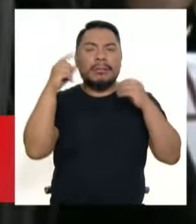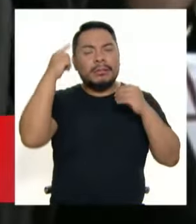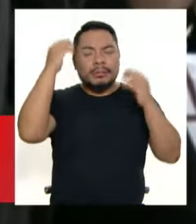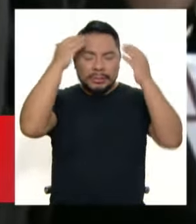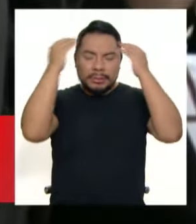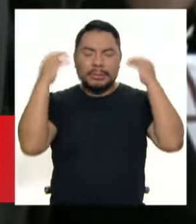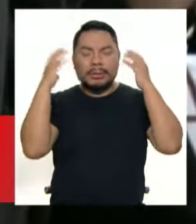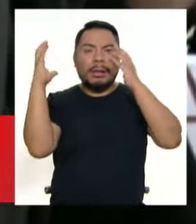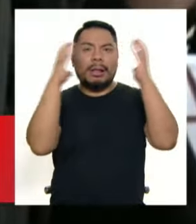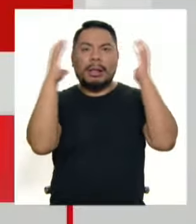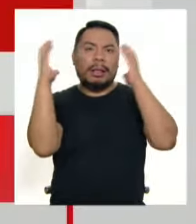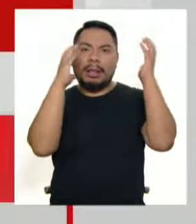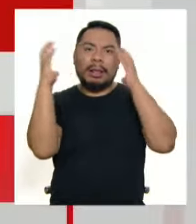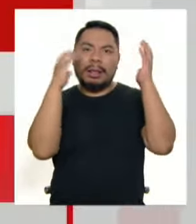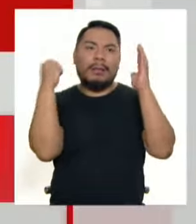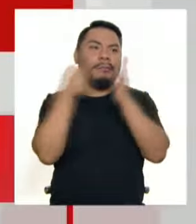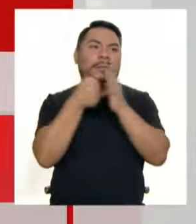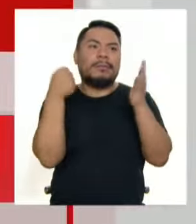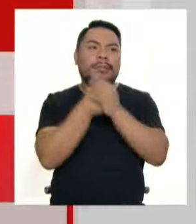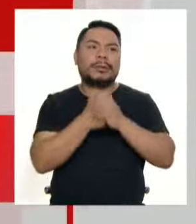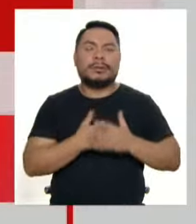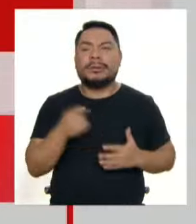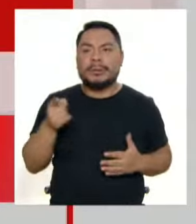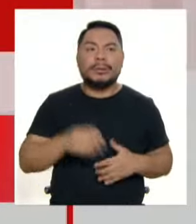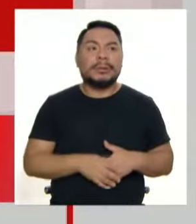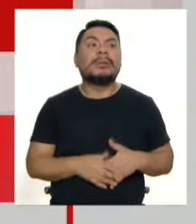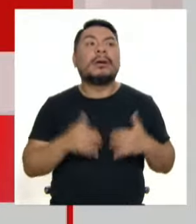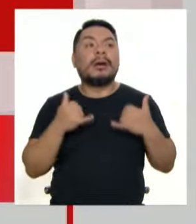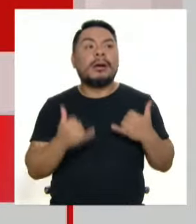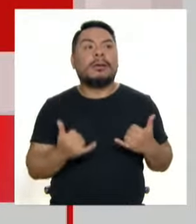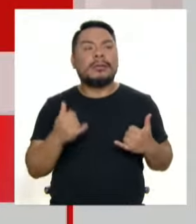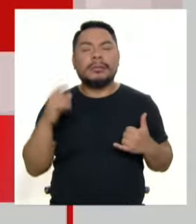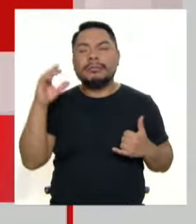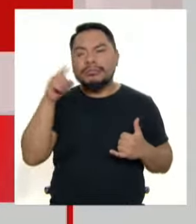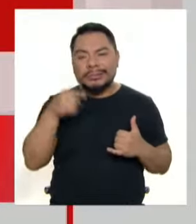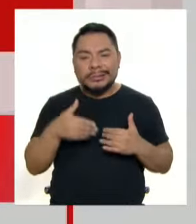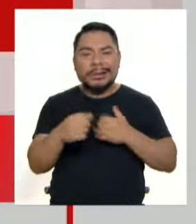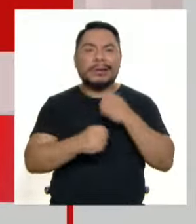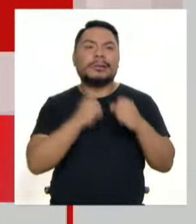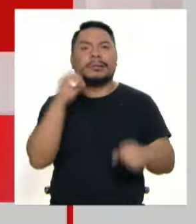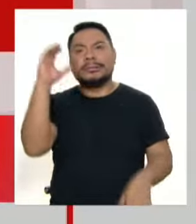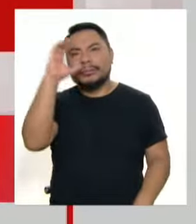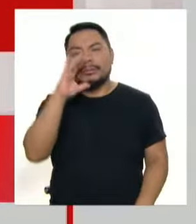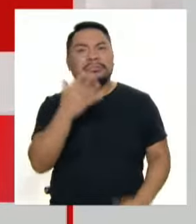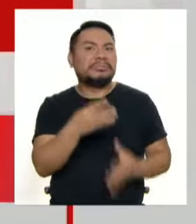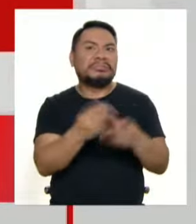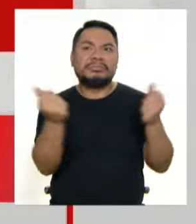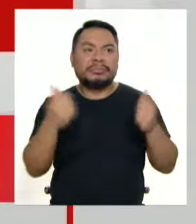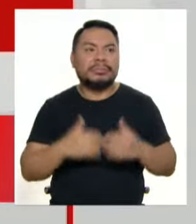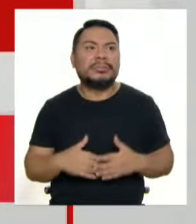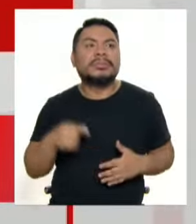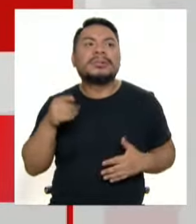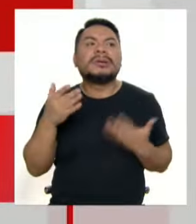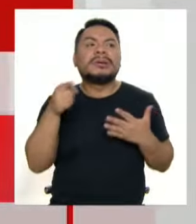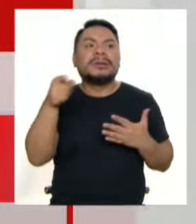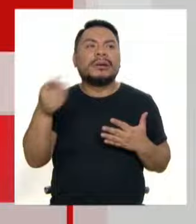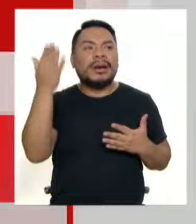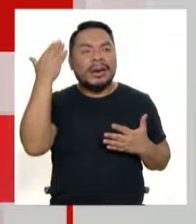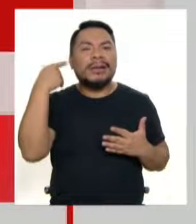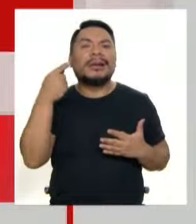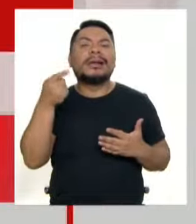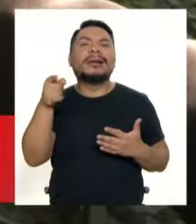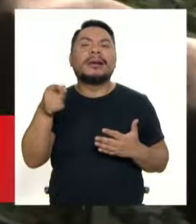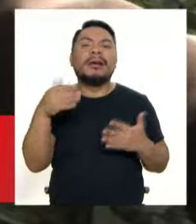lo tenía totalmente destrozado. La familia estuvo siguiendo su rastro a lo largo de estos años. Al parecer, se dedicaba a vender